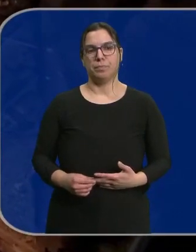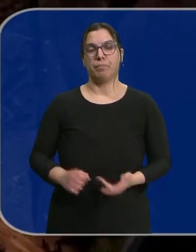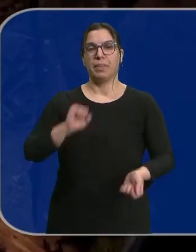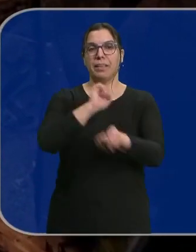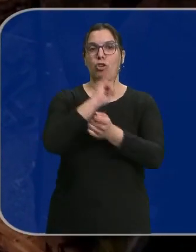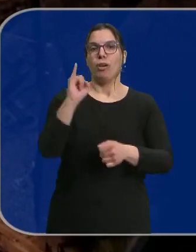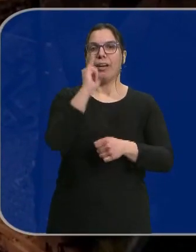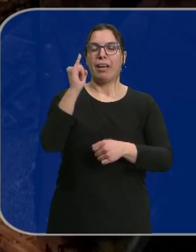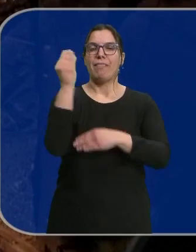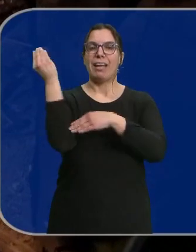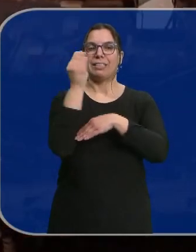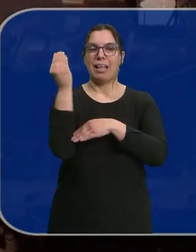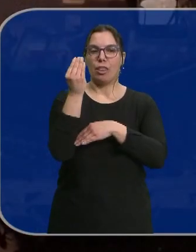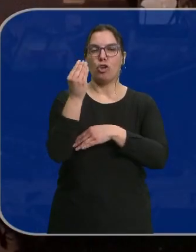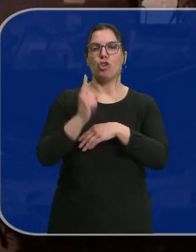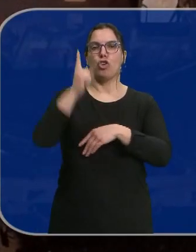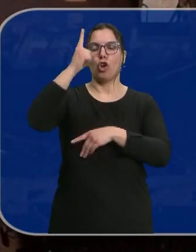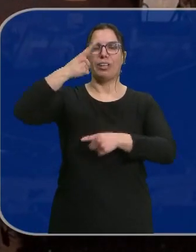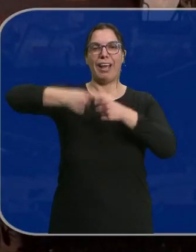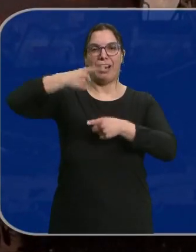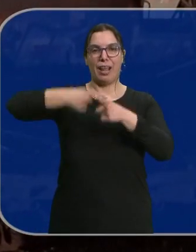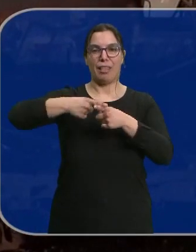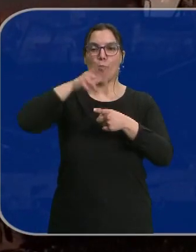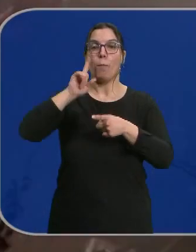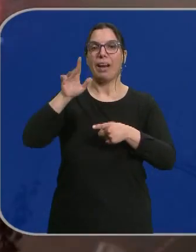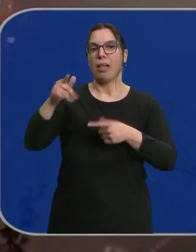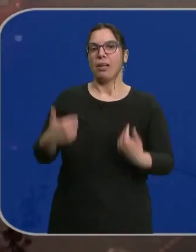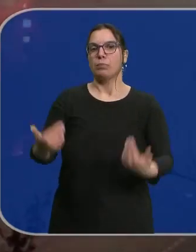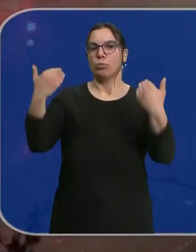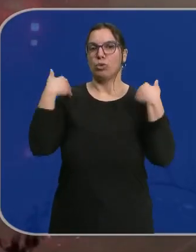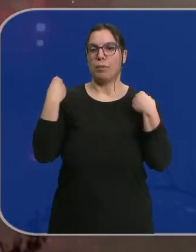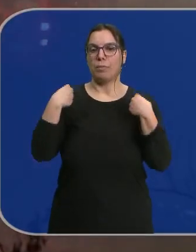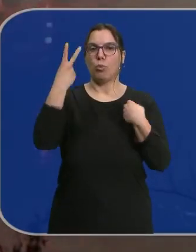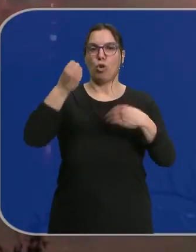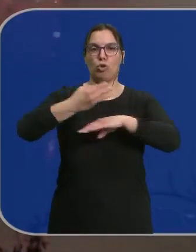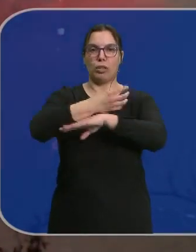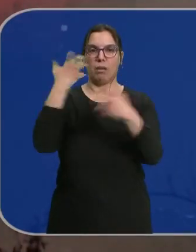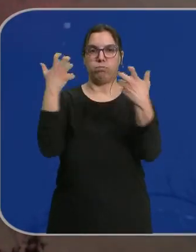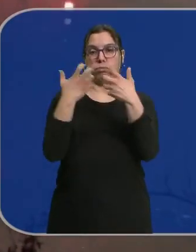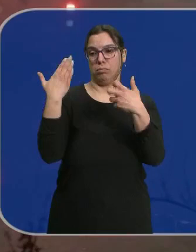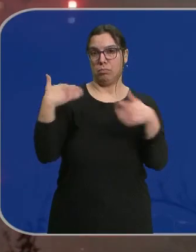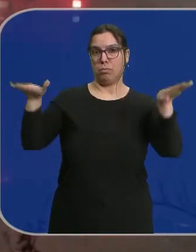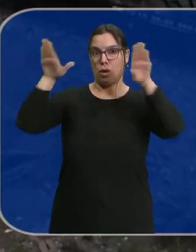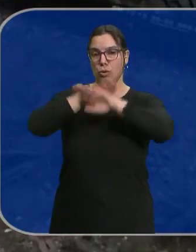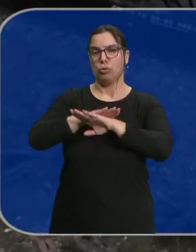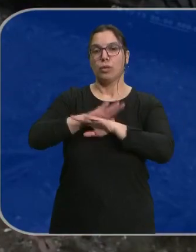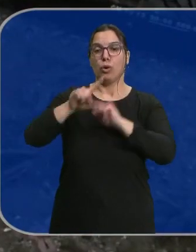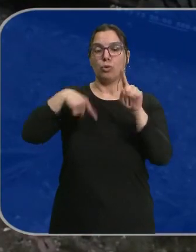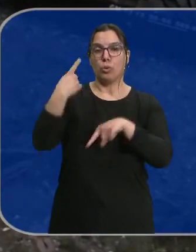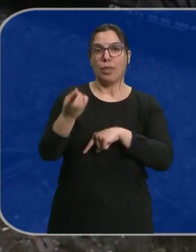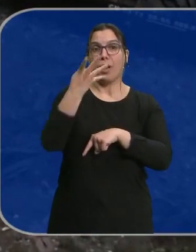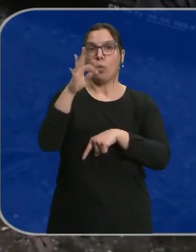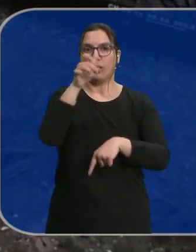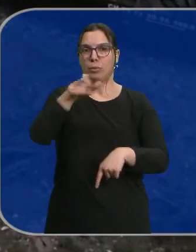Detenido el jefe de estación de Larisa, en el norte de Grecia, por su posible responsabilidad en el choque de 2 trenes esta madrugada y que se ha saldado con al